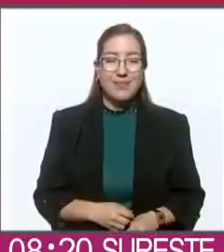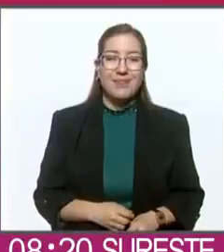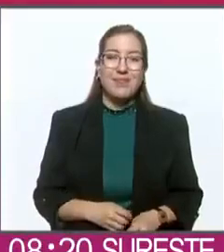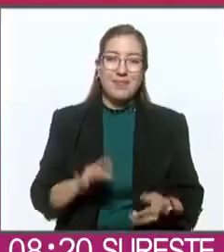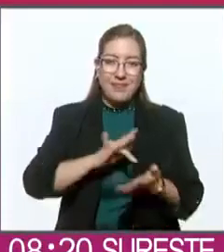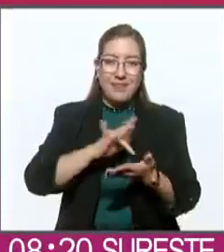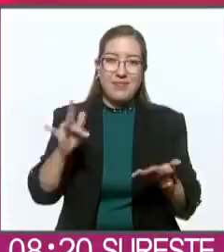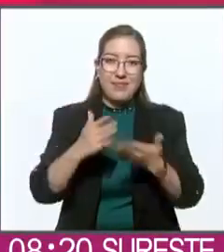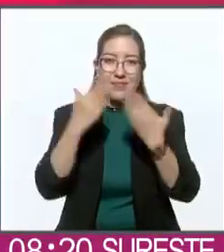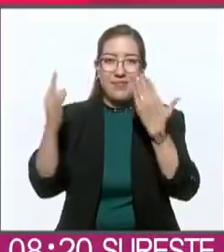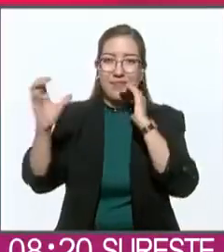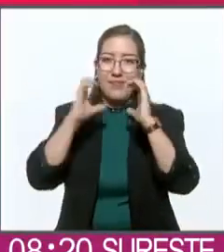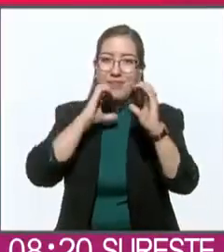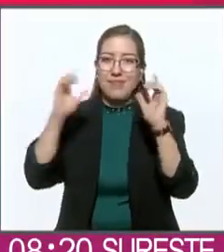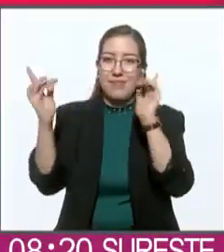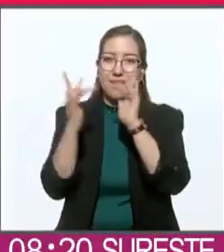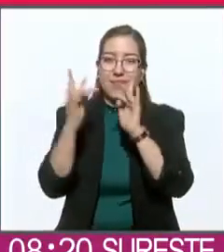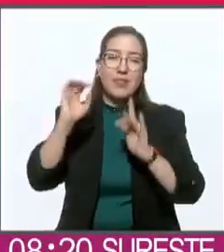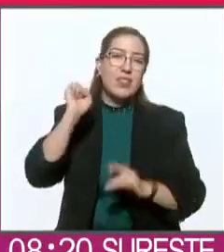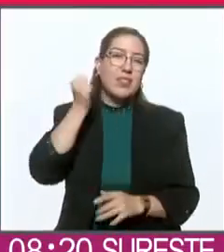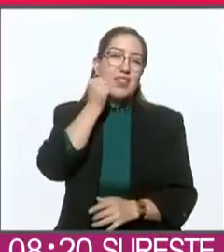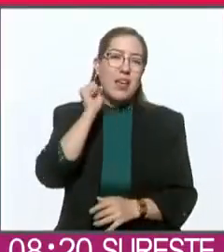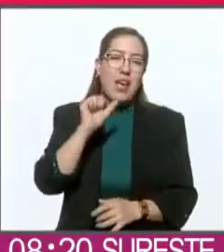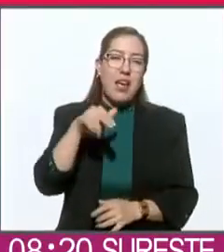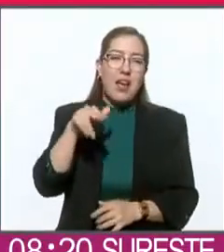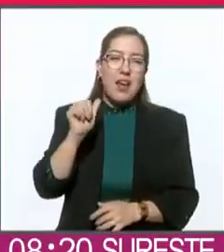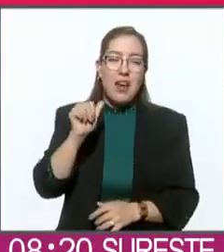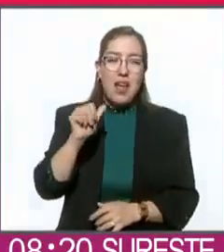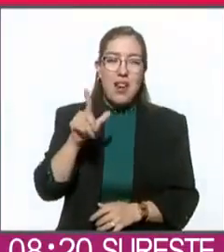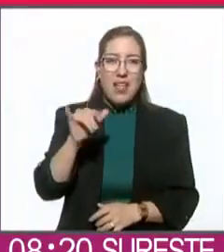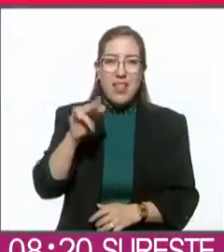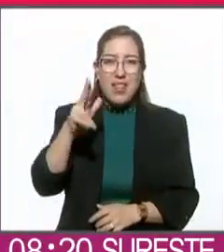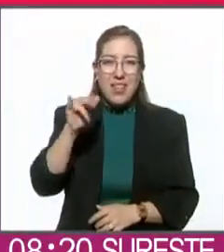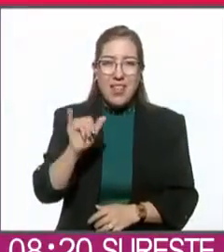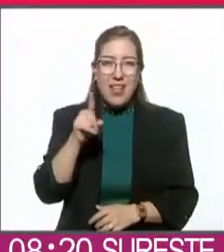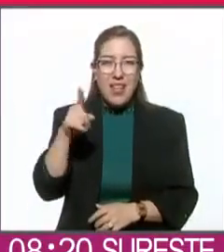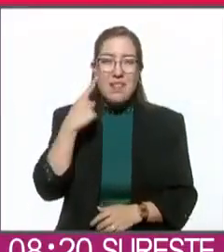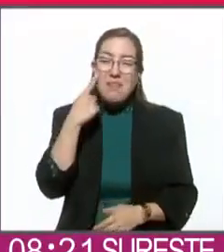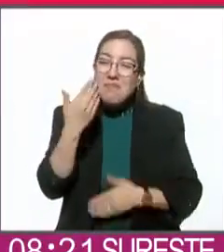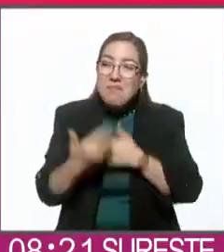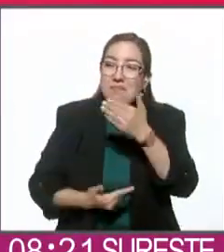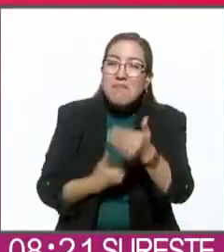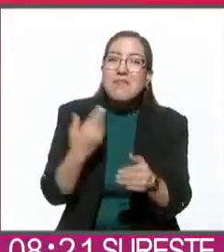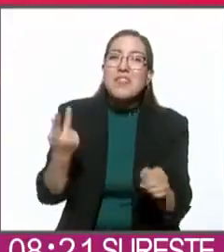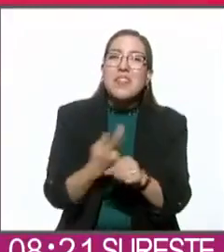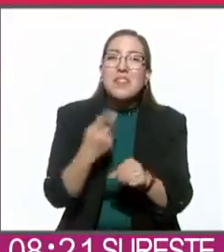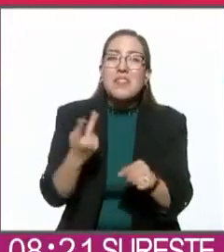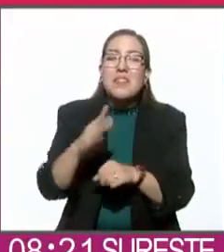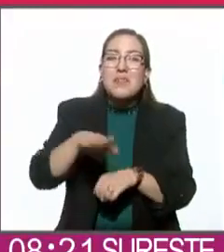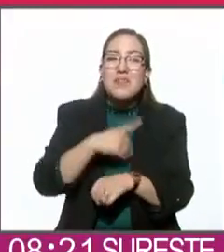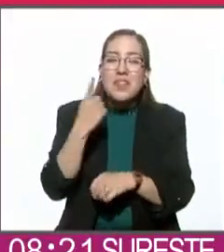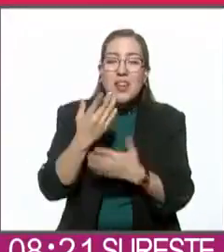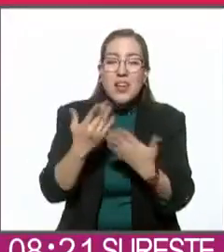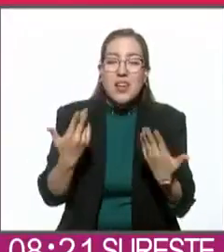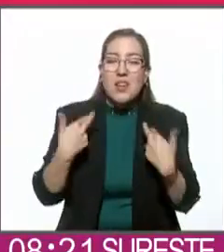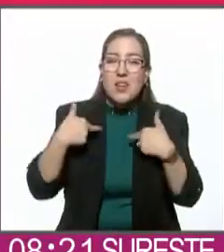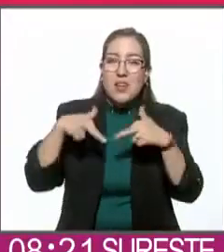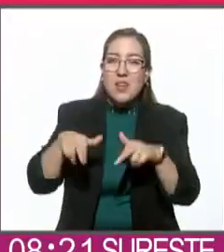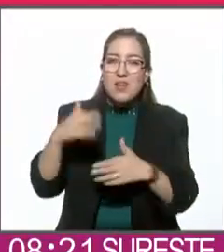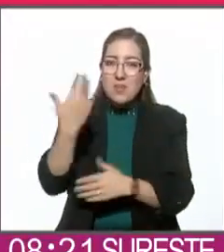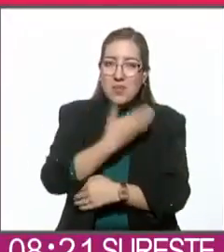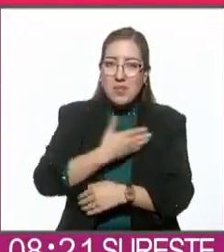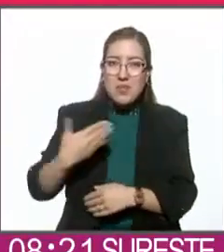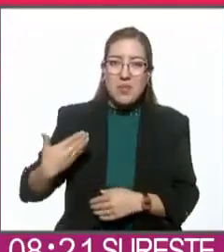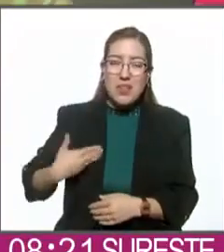Agradezco la comunicación esta mañana con la senadora Ana Lilia Rivera. Vamos a conversar de lo que viene por delante porque asumió la presidencia de la mesa directiva